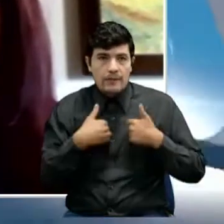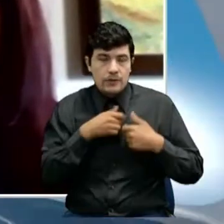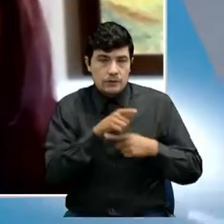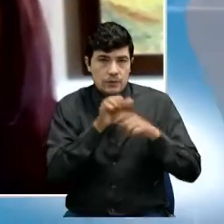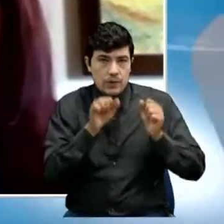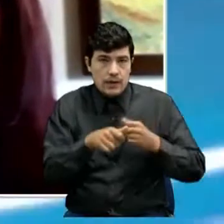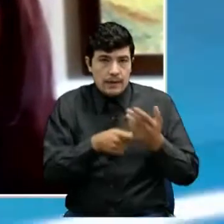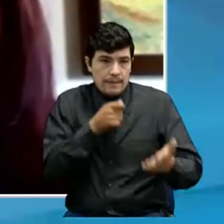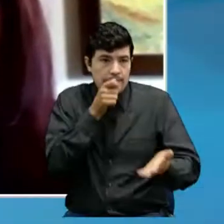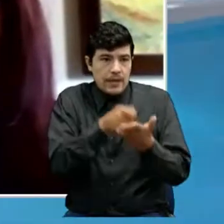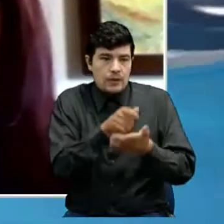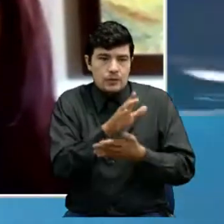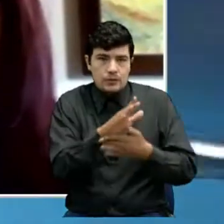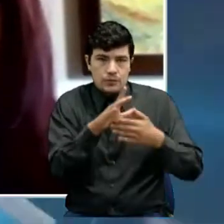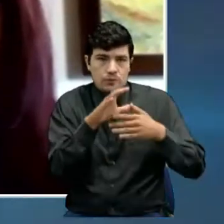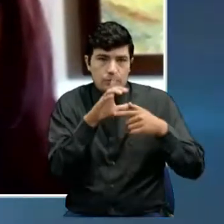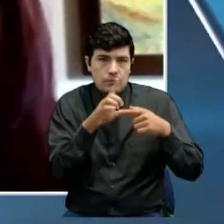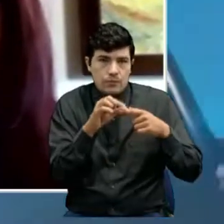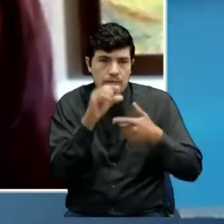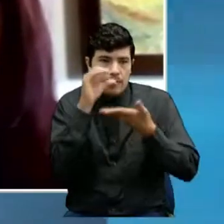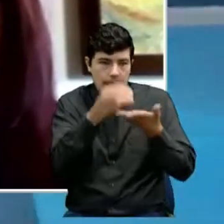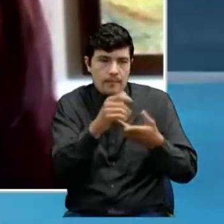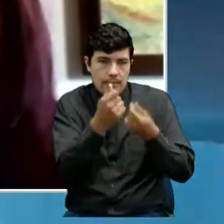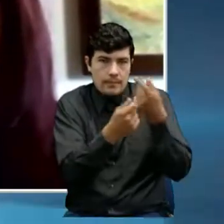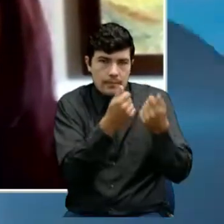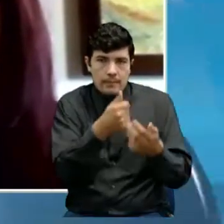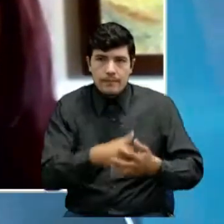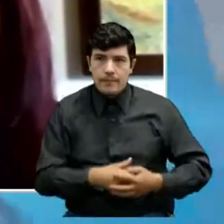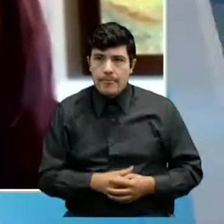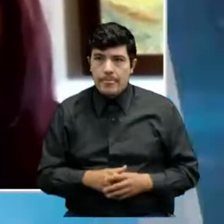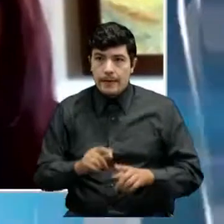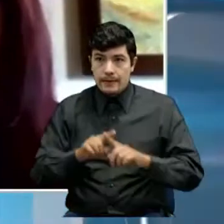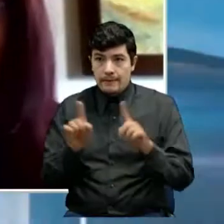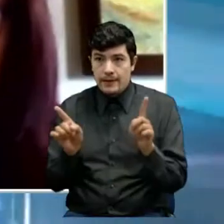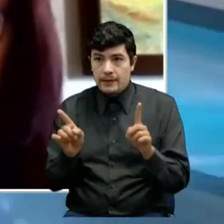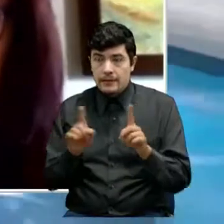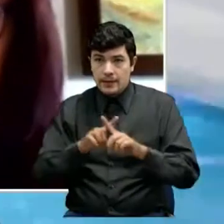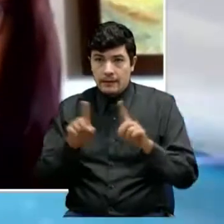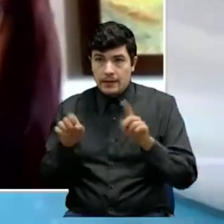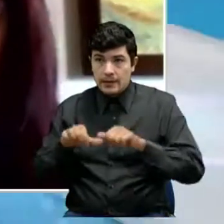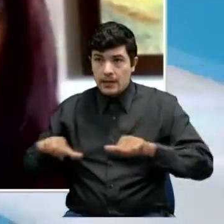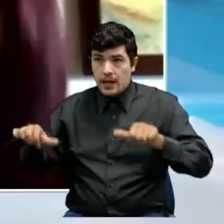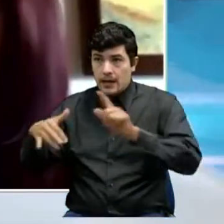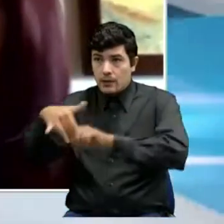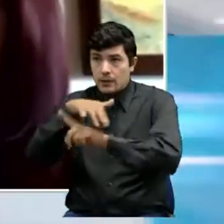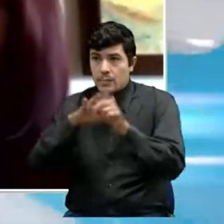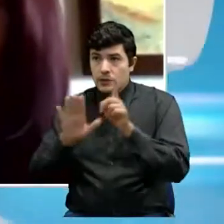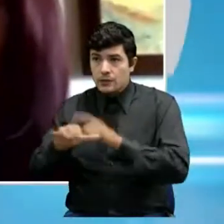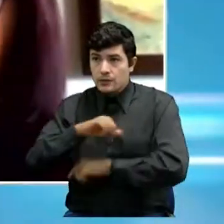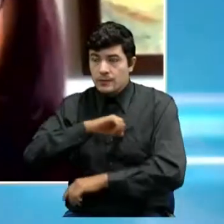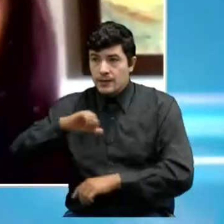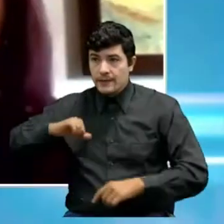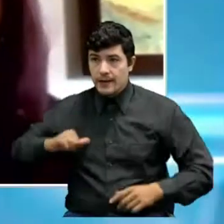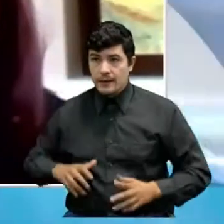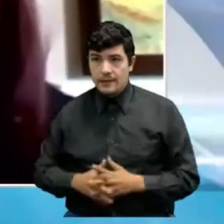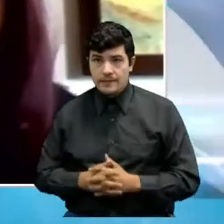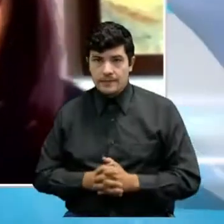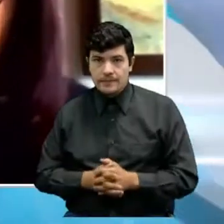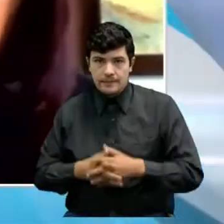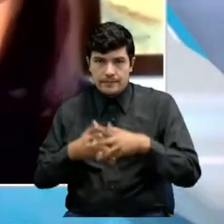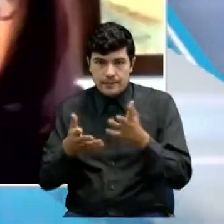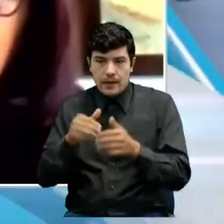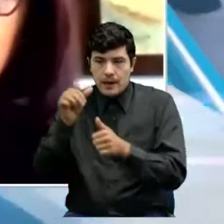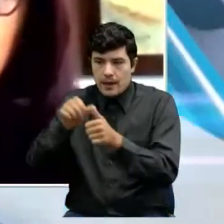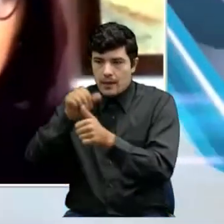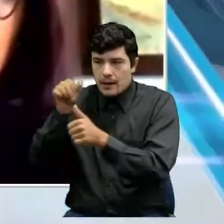el pago de esta prima. Diferencia del sector privado en que pues cada